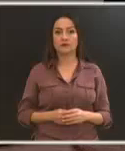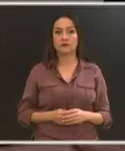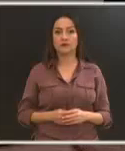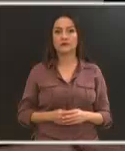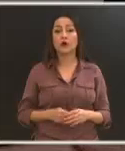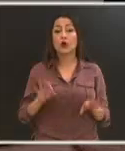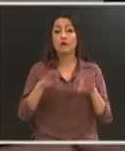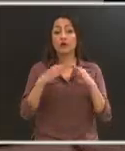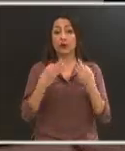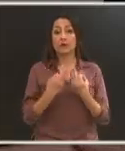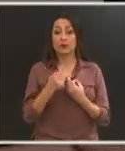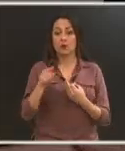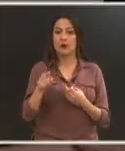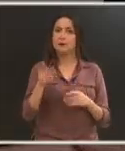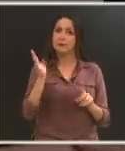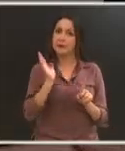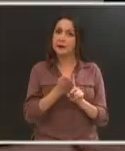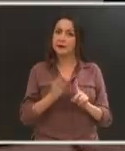Los familiares de una de las